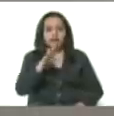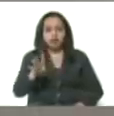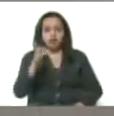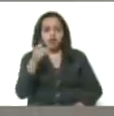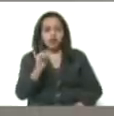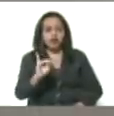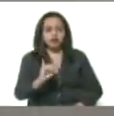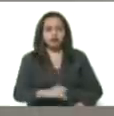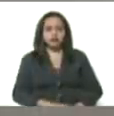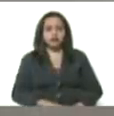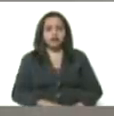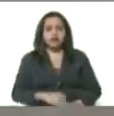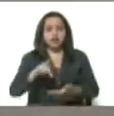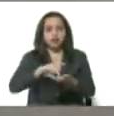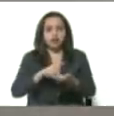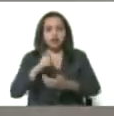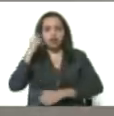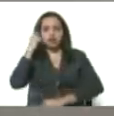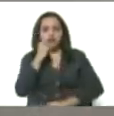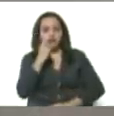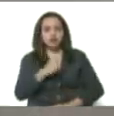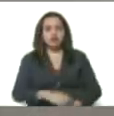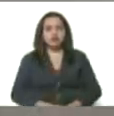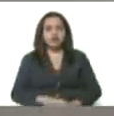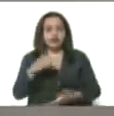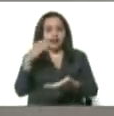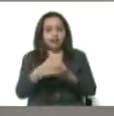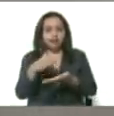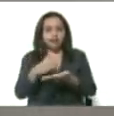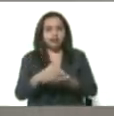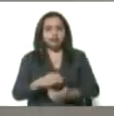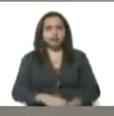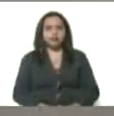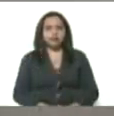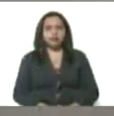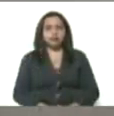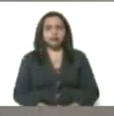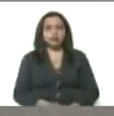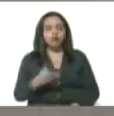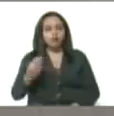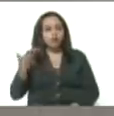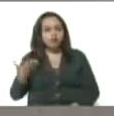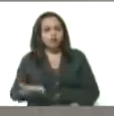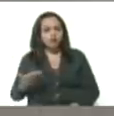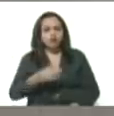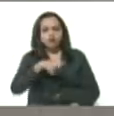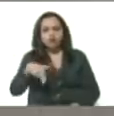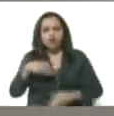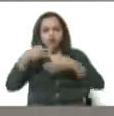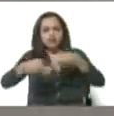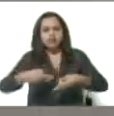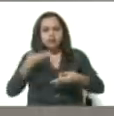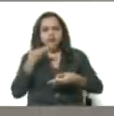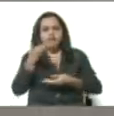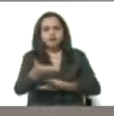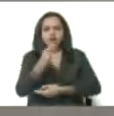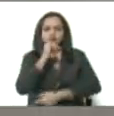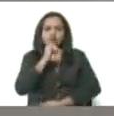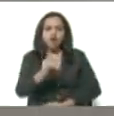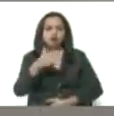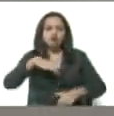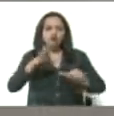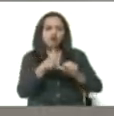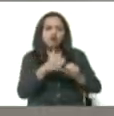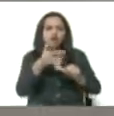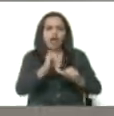están en la parroquia Sucre, Katia. Es muy importante que nosotros siempre demos la información dónde